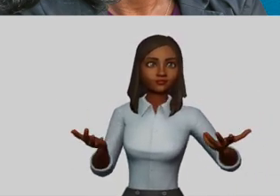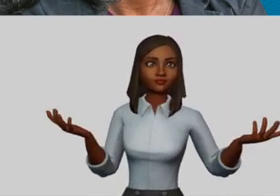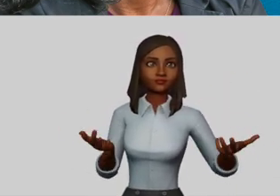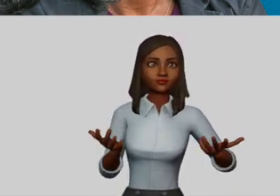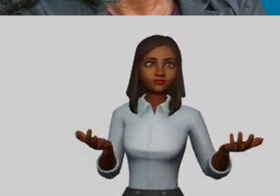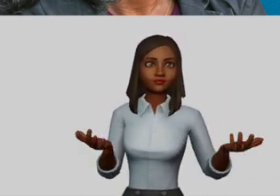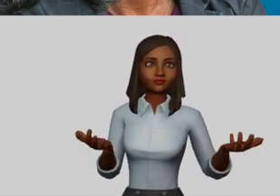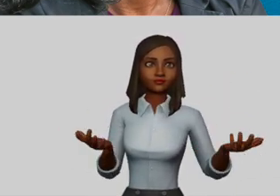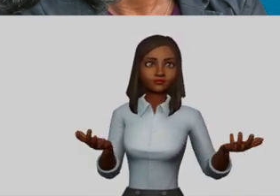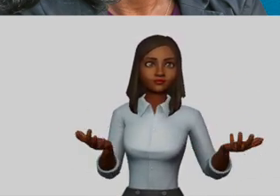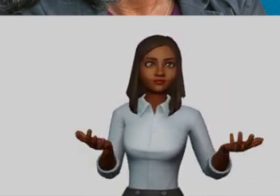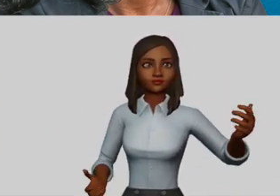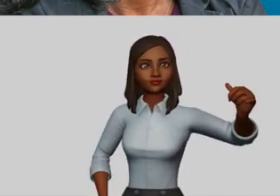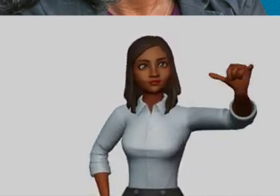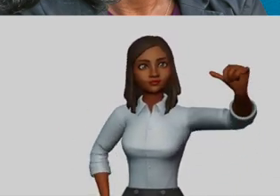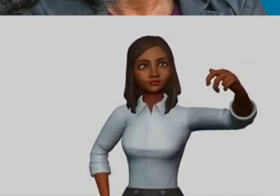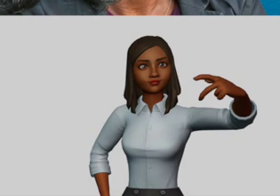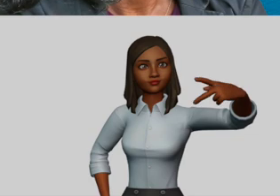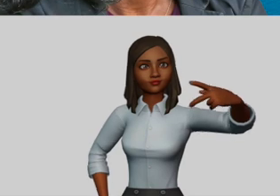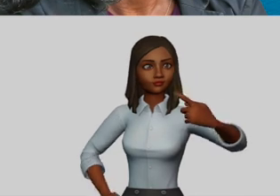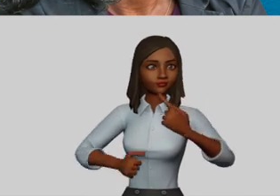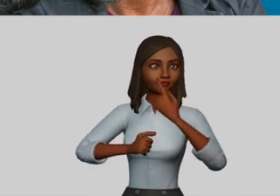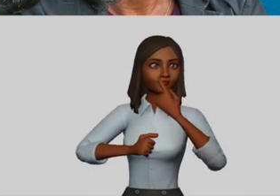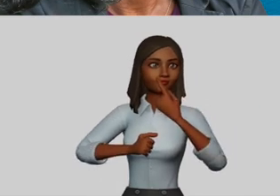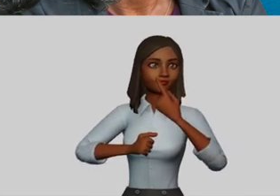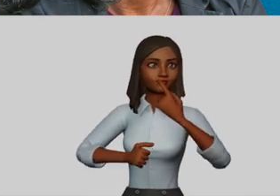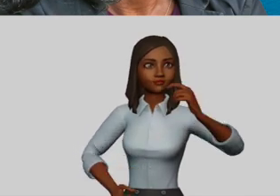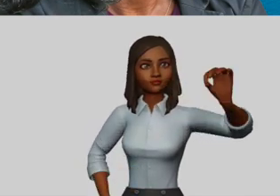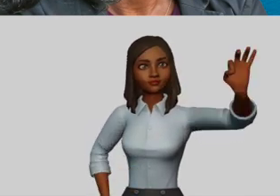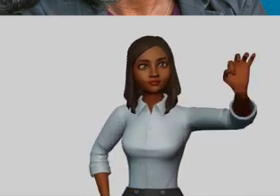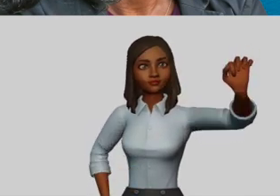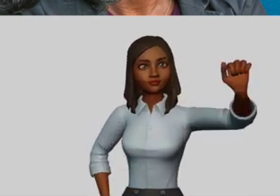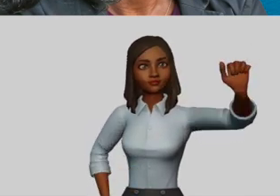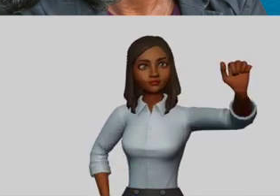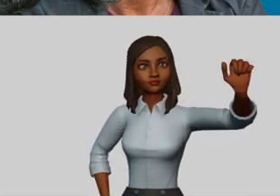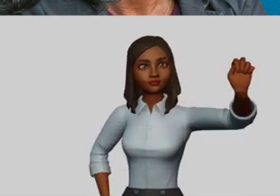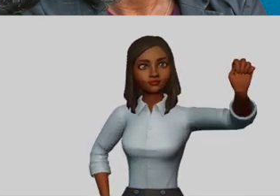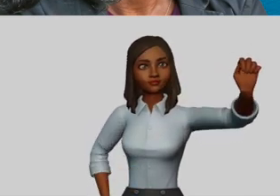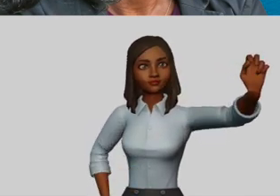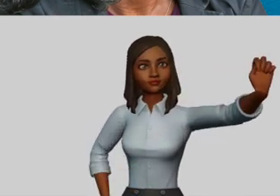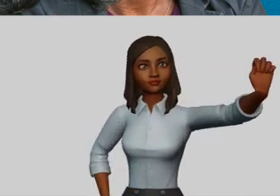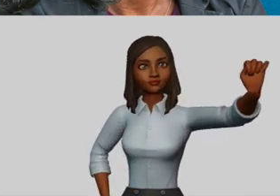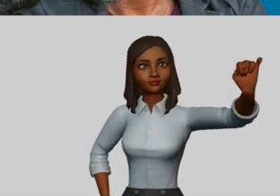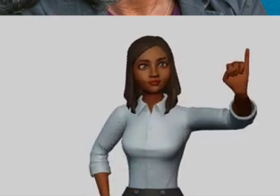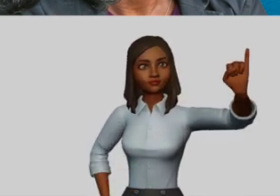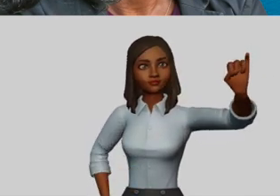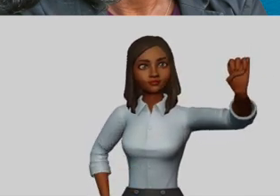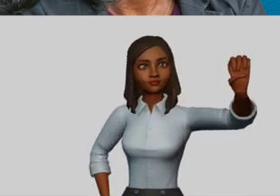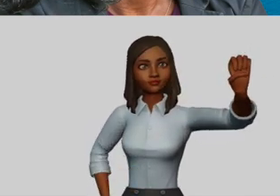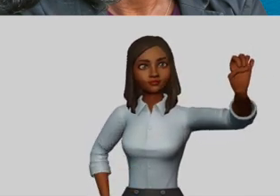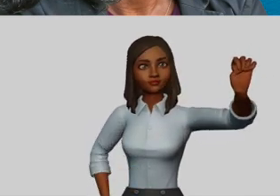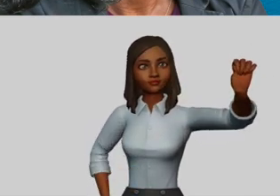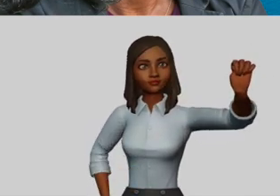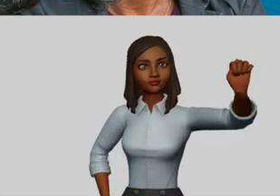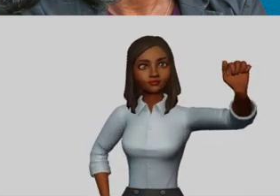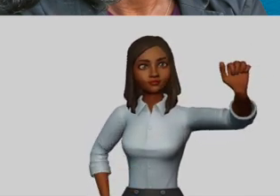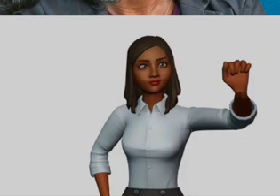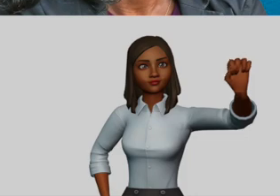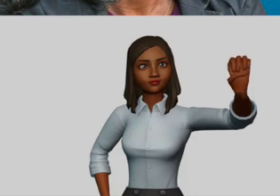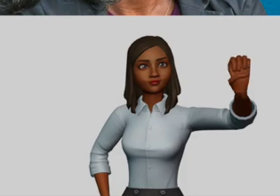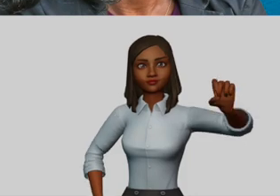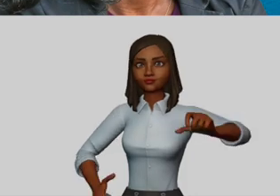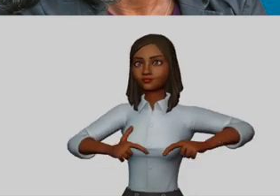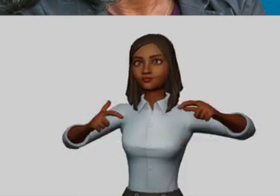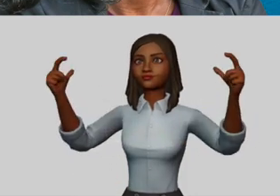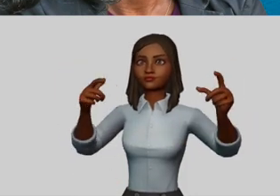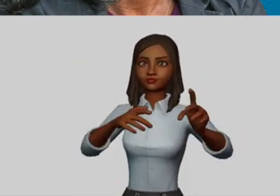son afroamericanas, cuánto están yendo para la persona que son asiática, pero no solamente en raza, pero también los que están casados mientras